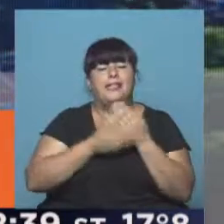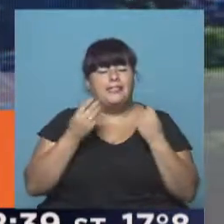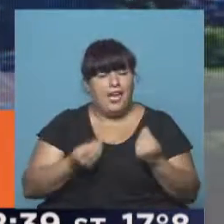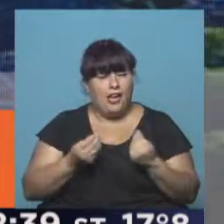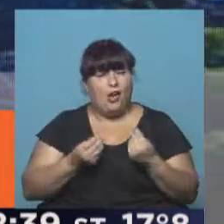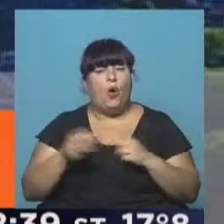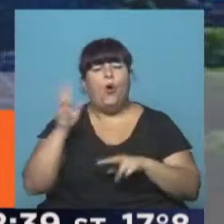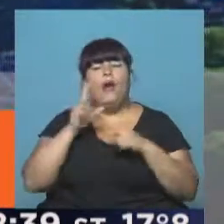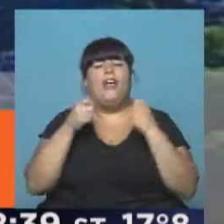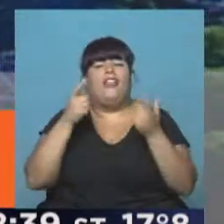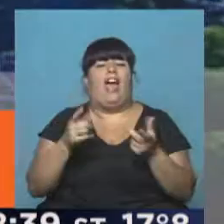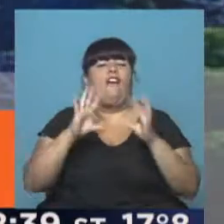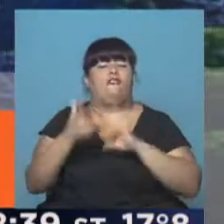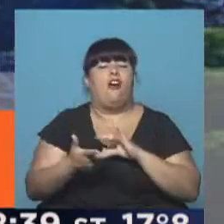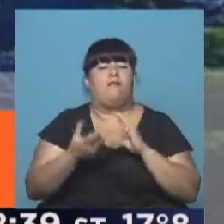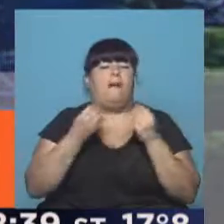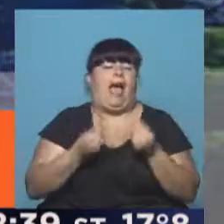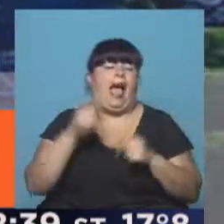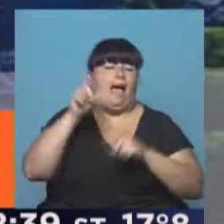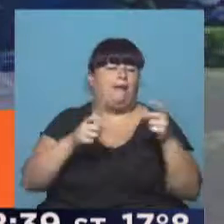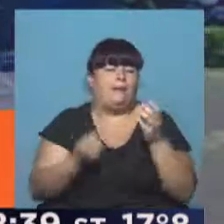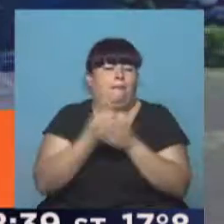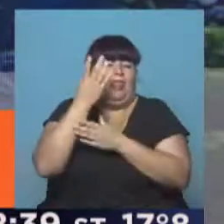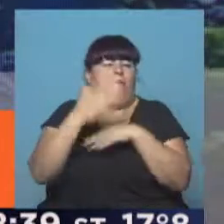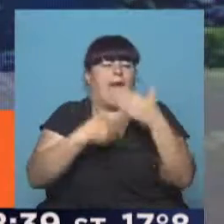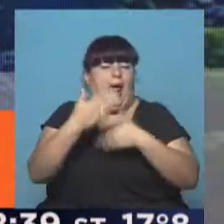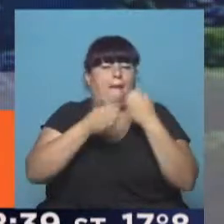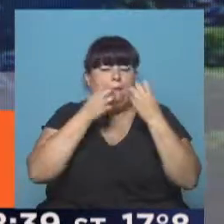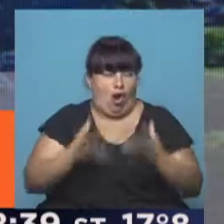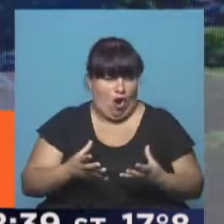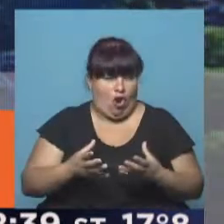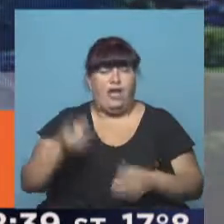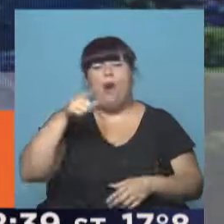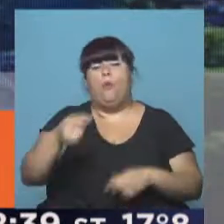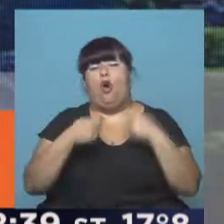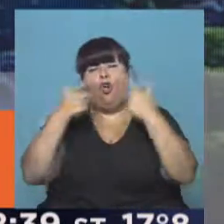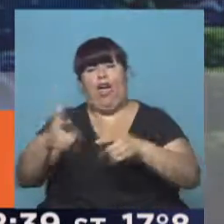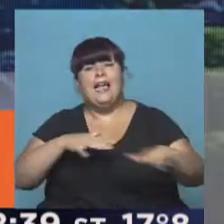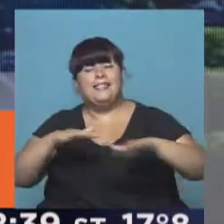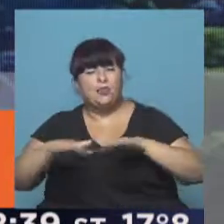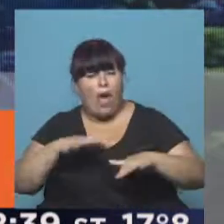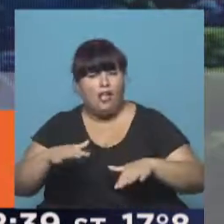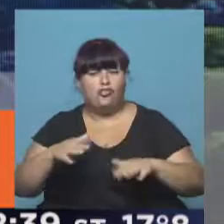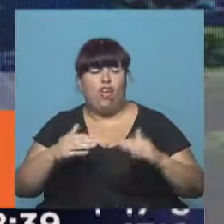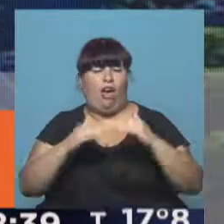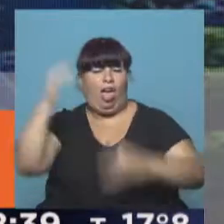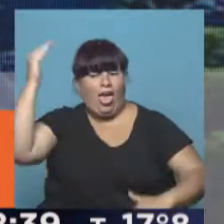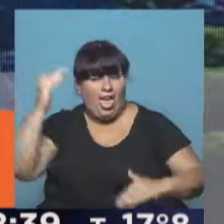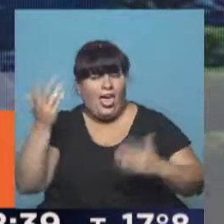es generarle condiciones y darle herramientas a los emprendedores para que puedan emprender mejor cuando vos generar situaciones desiguales